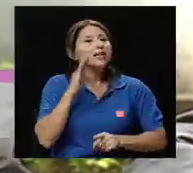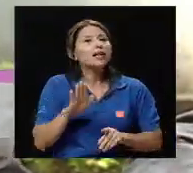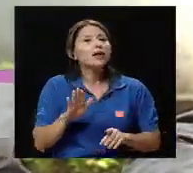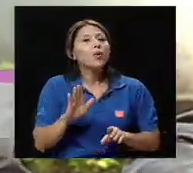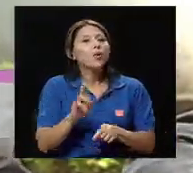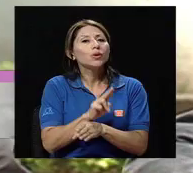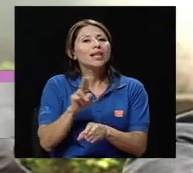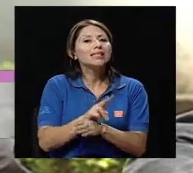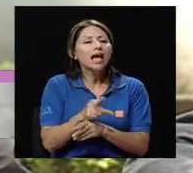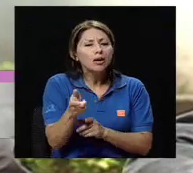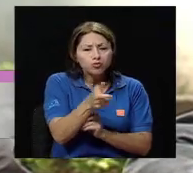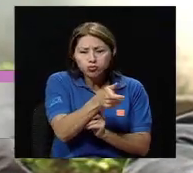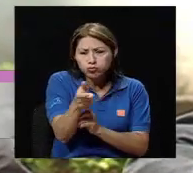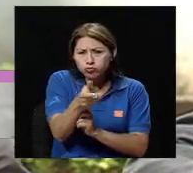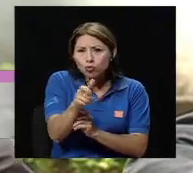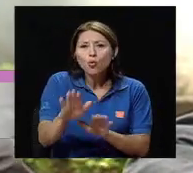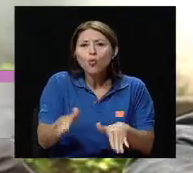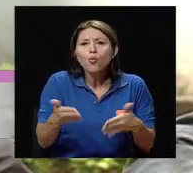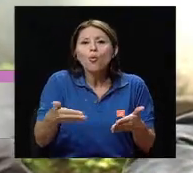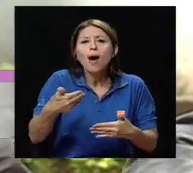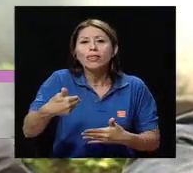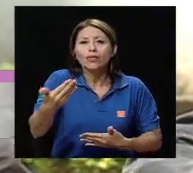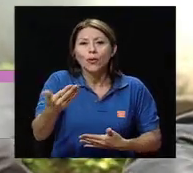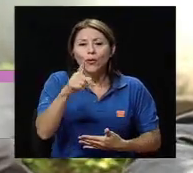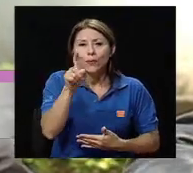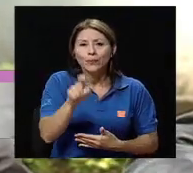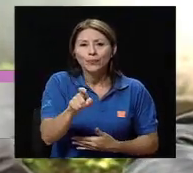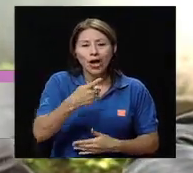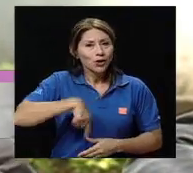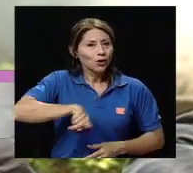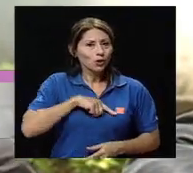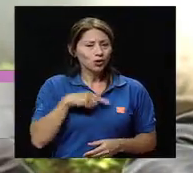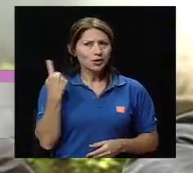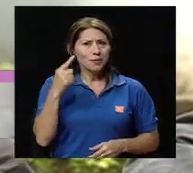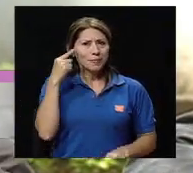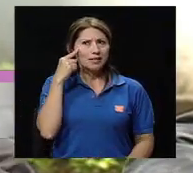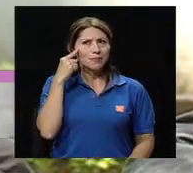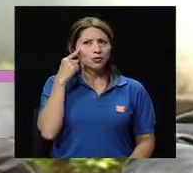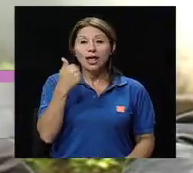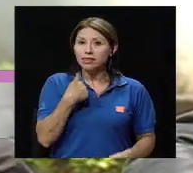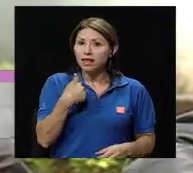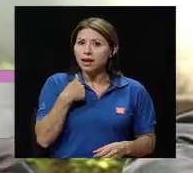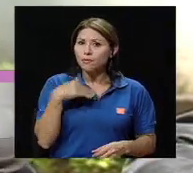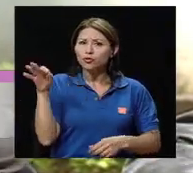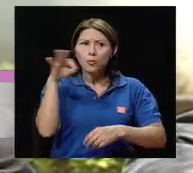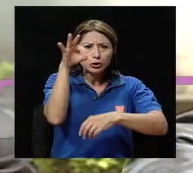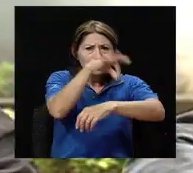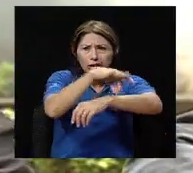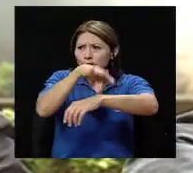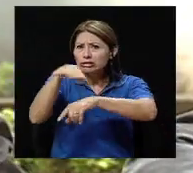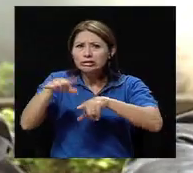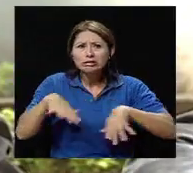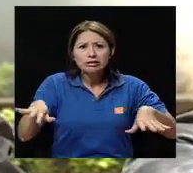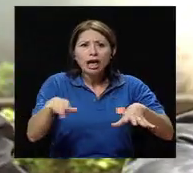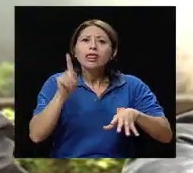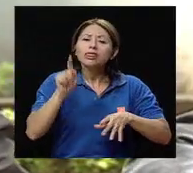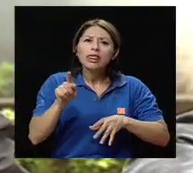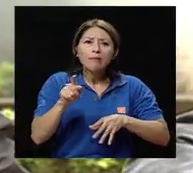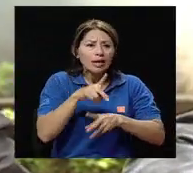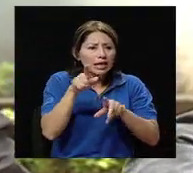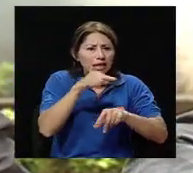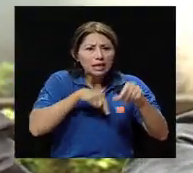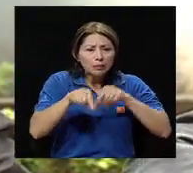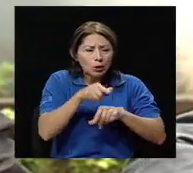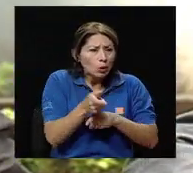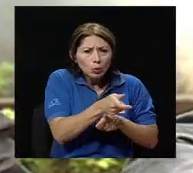utilizarlo. Digamos que la solución primordial que siempre pensamos es, tenemos un problema de insectos, en este caso mosquitos, y fumigamos. Y no necesariamente, por